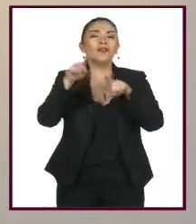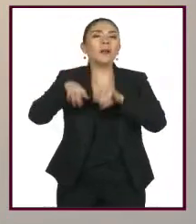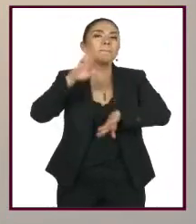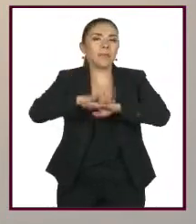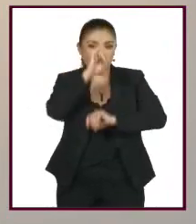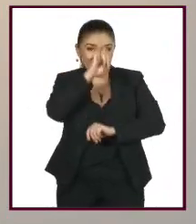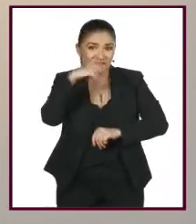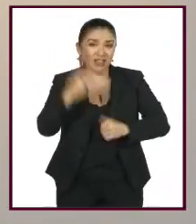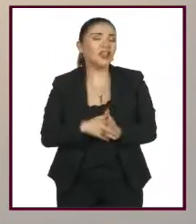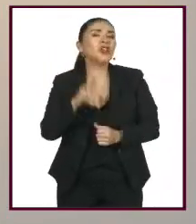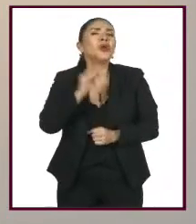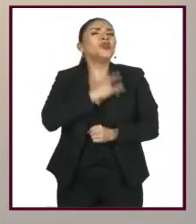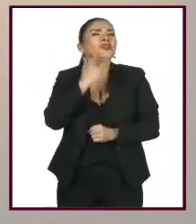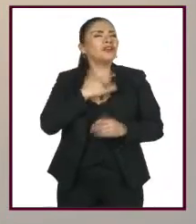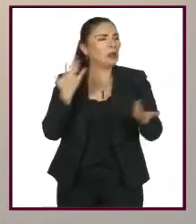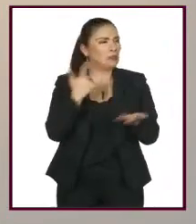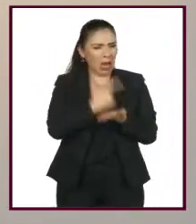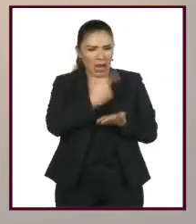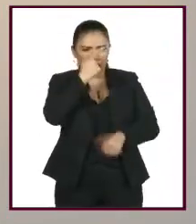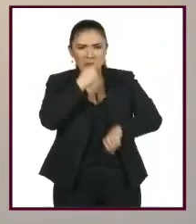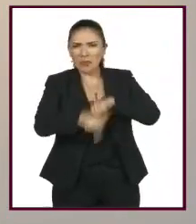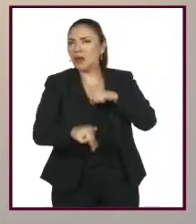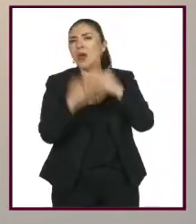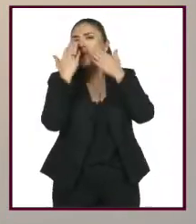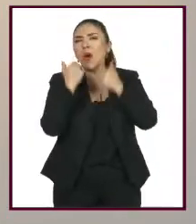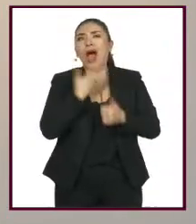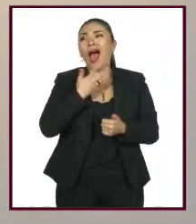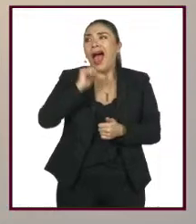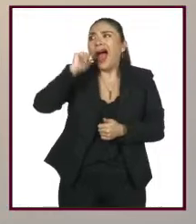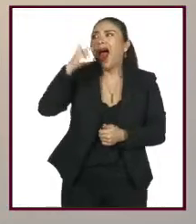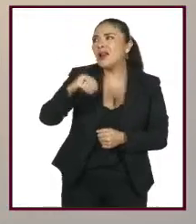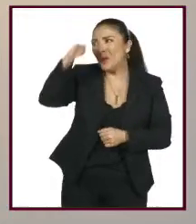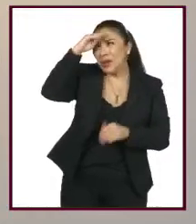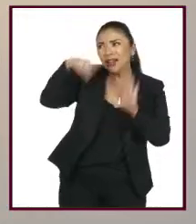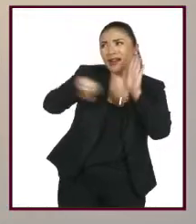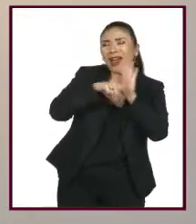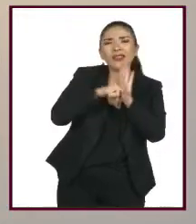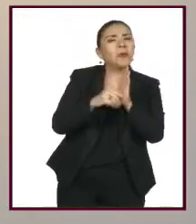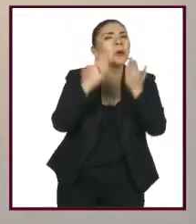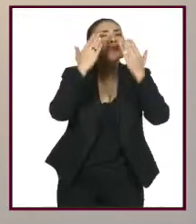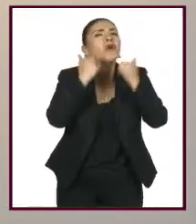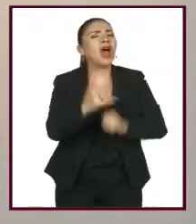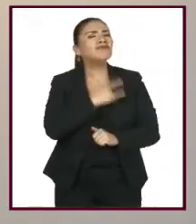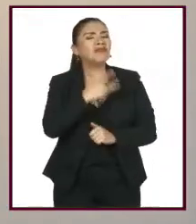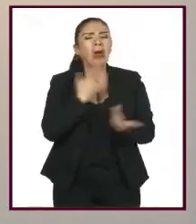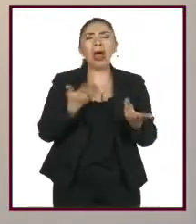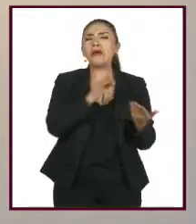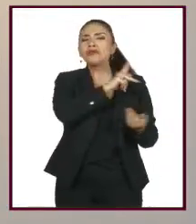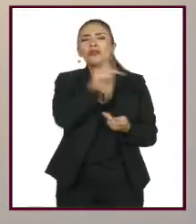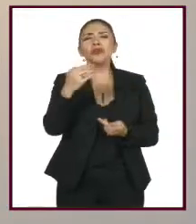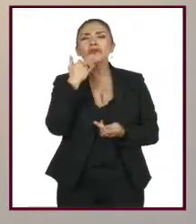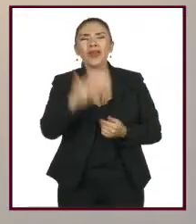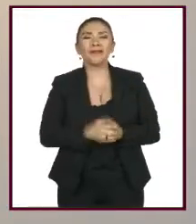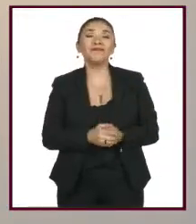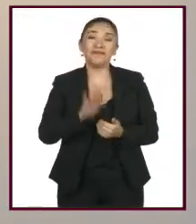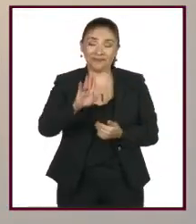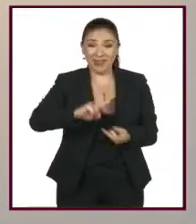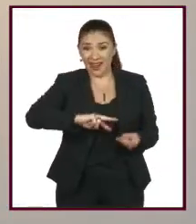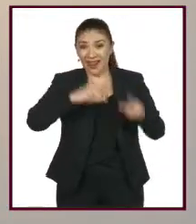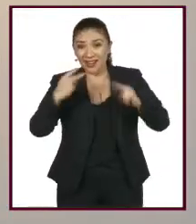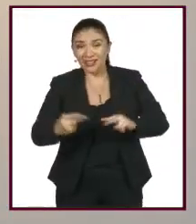una baja percepción de riesgo de las consecuencias negativas que tiene el consumo de estas sustancias. Y por el contrario,